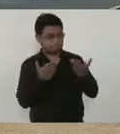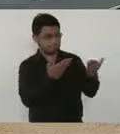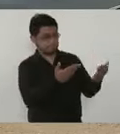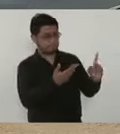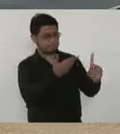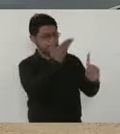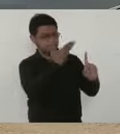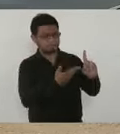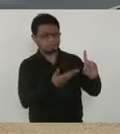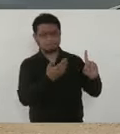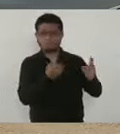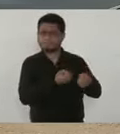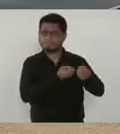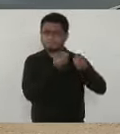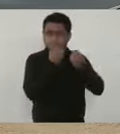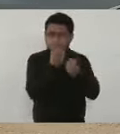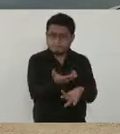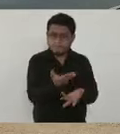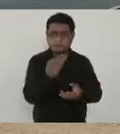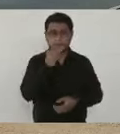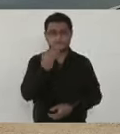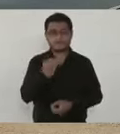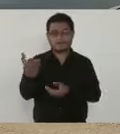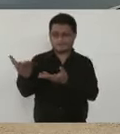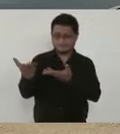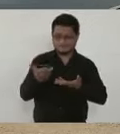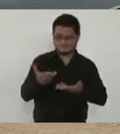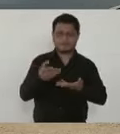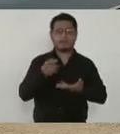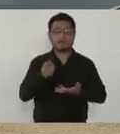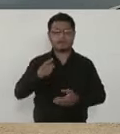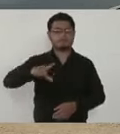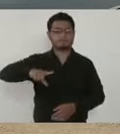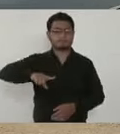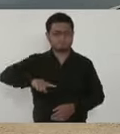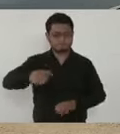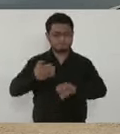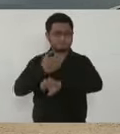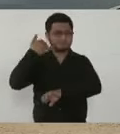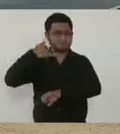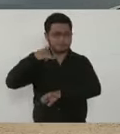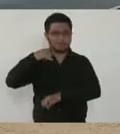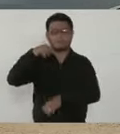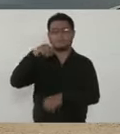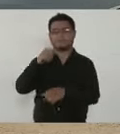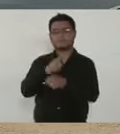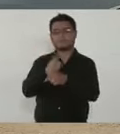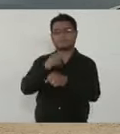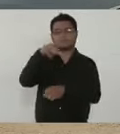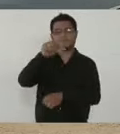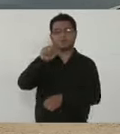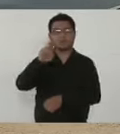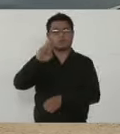bienvenida a cargo del gobernador del estado de Yucatán, licenciado Mauricio Vila Dosal.